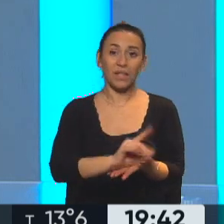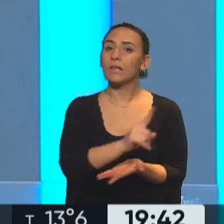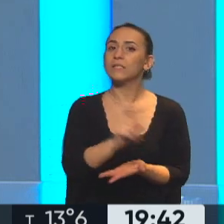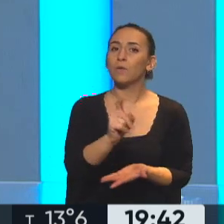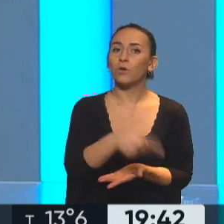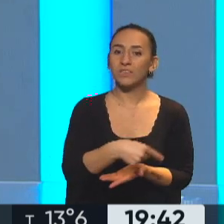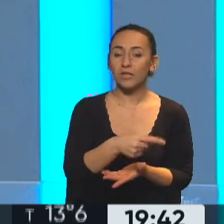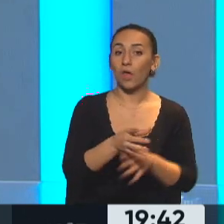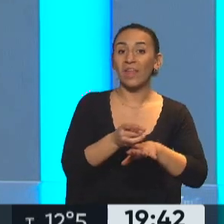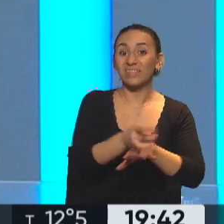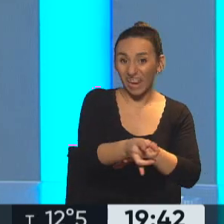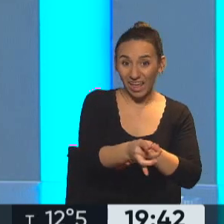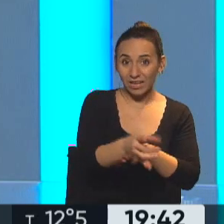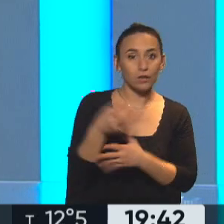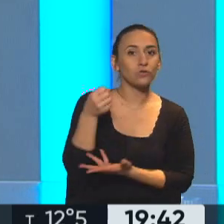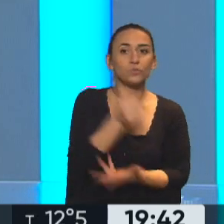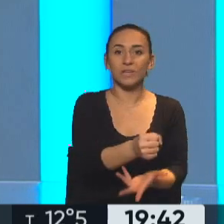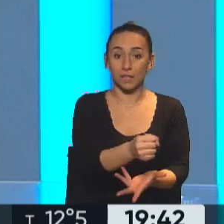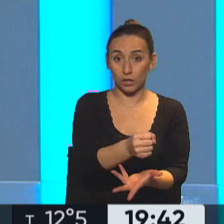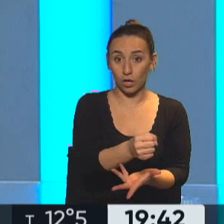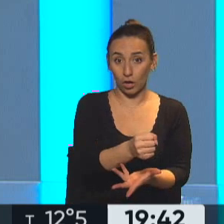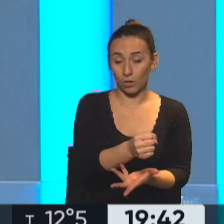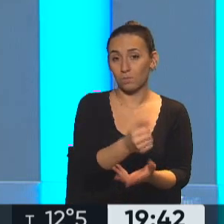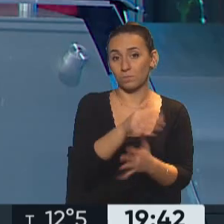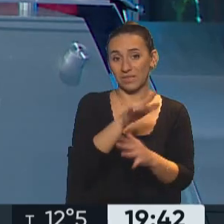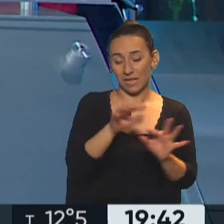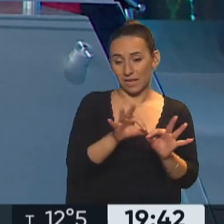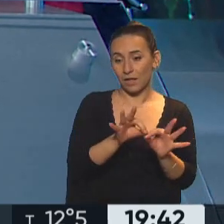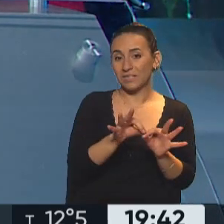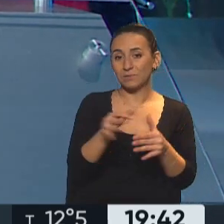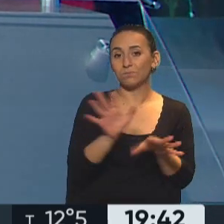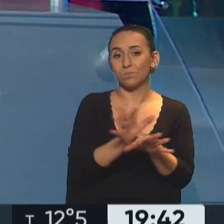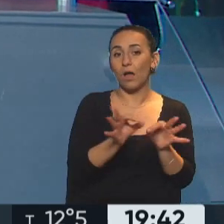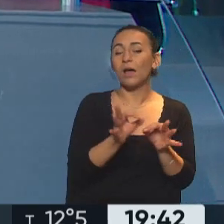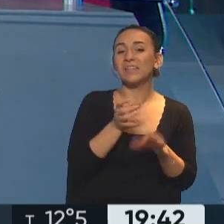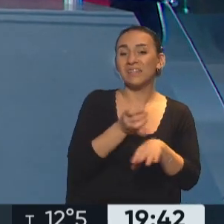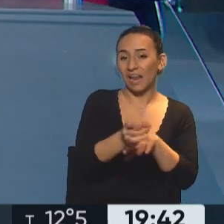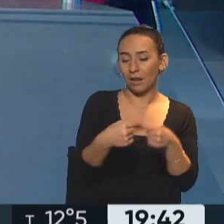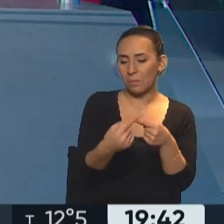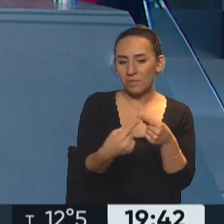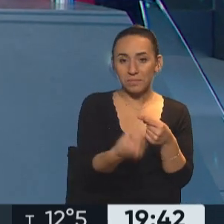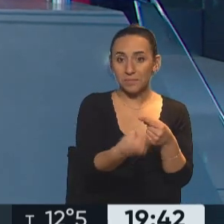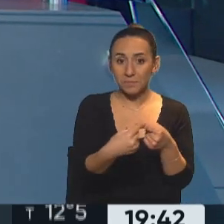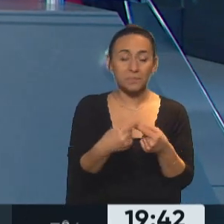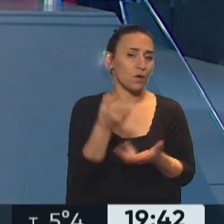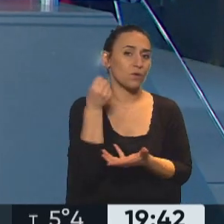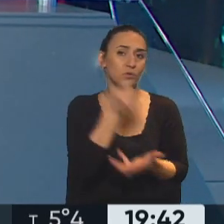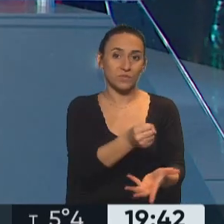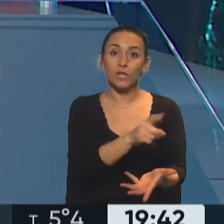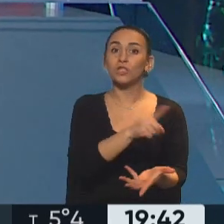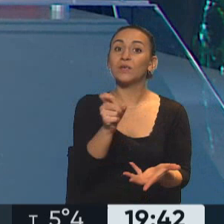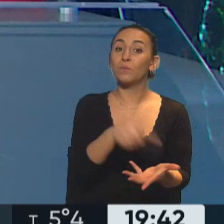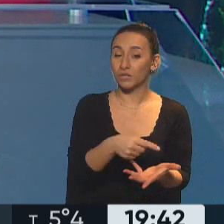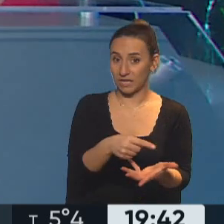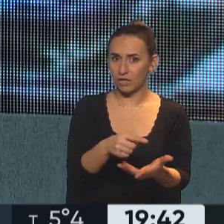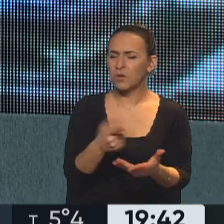en trenes, sobre todo en las cercanías. Es la primera vez que se hace, tenían una bonificación, no al 100%.